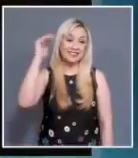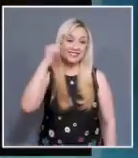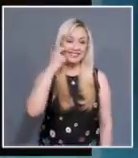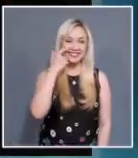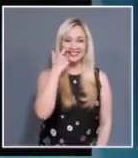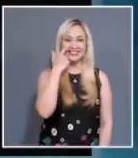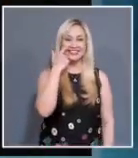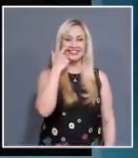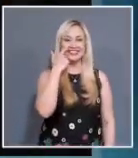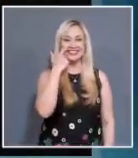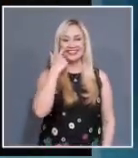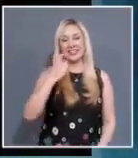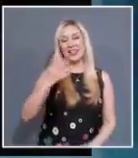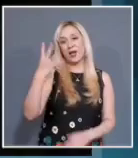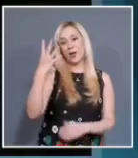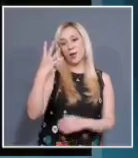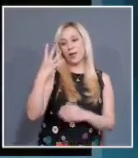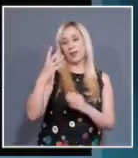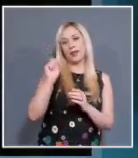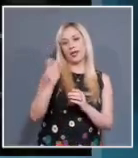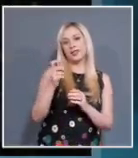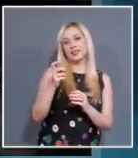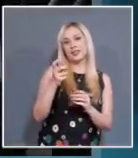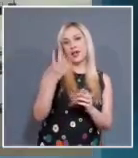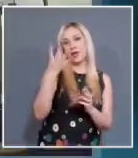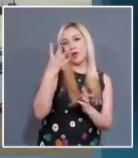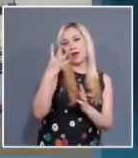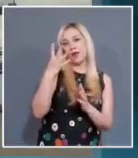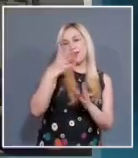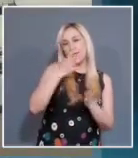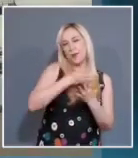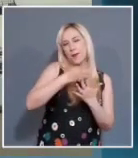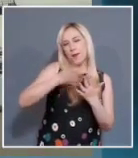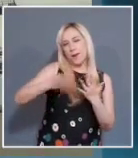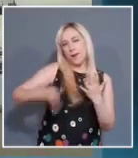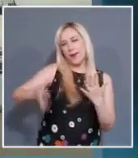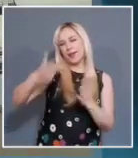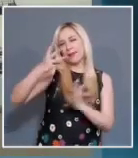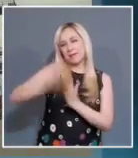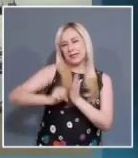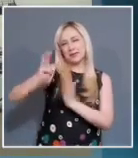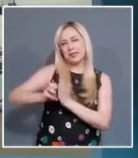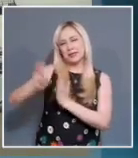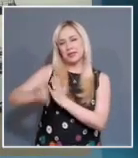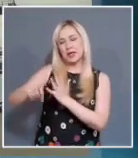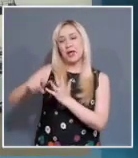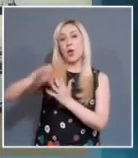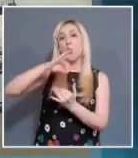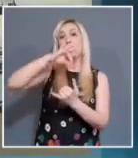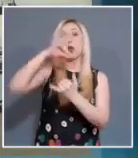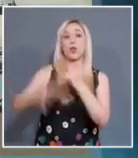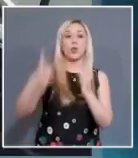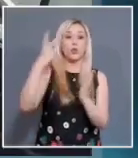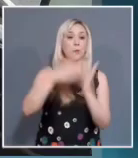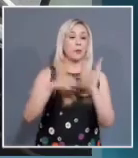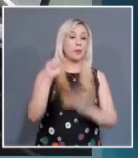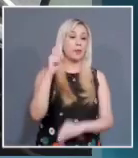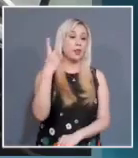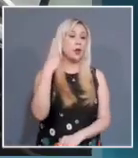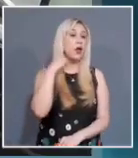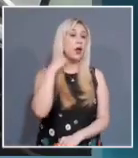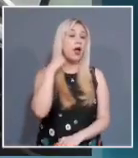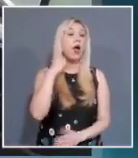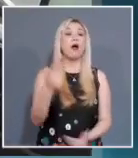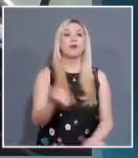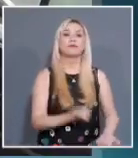cuarto trimestre de 2022, México fue la única economía que registró un aumento interanual en la importación de bienes